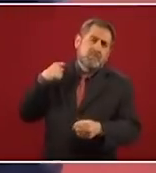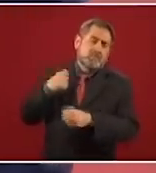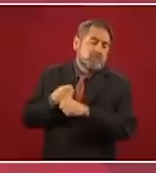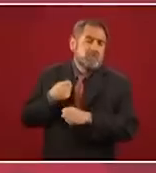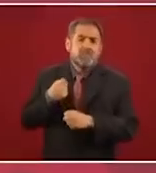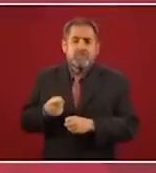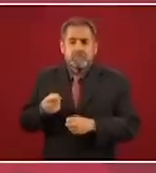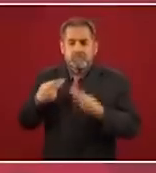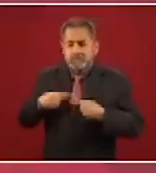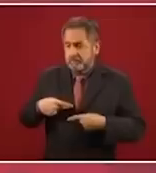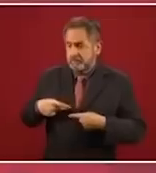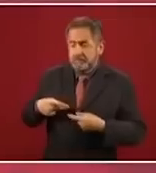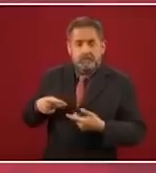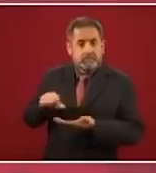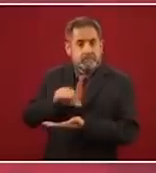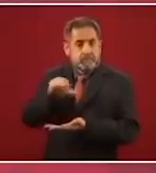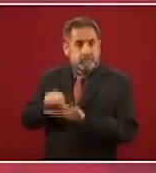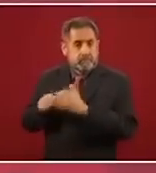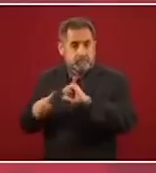centroamericanos